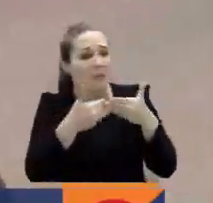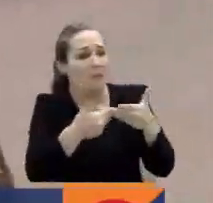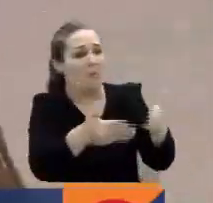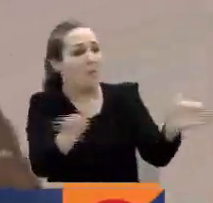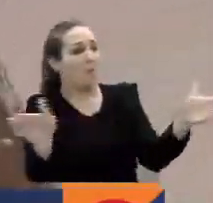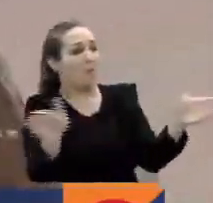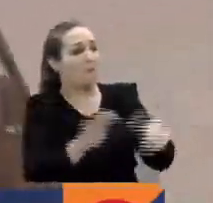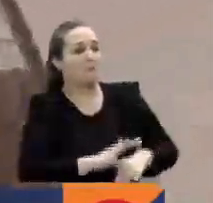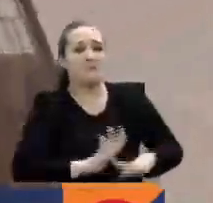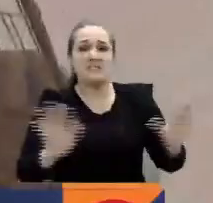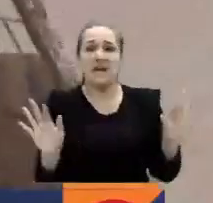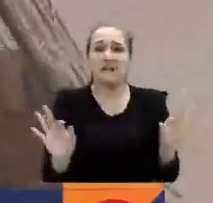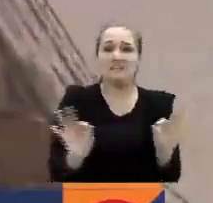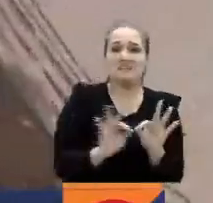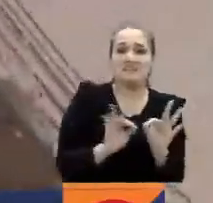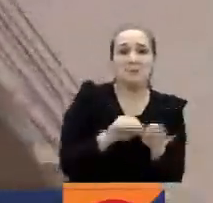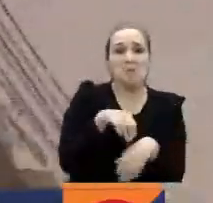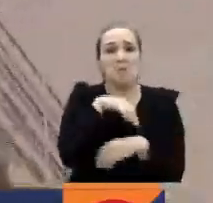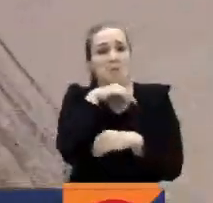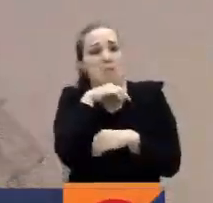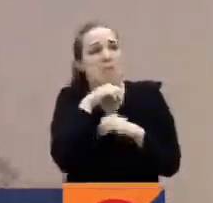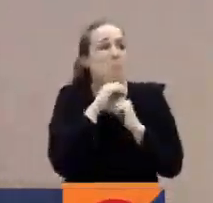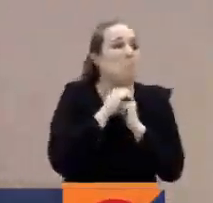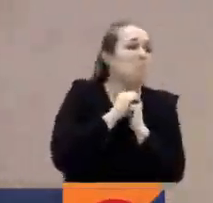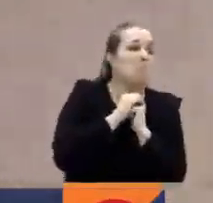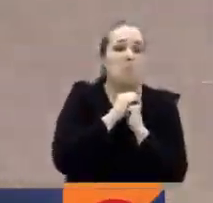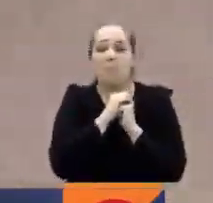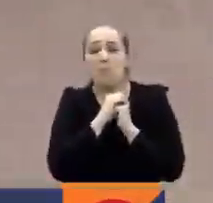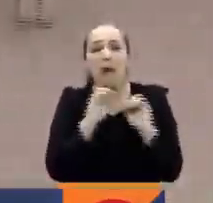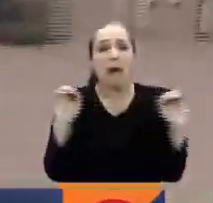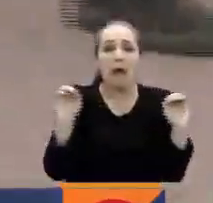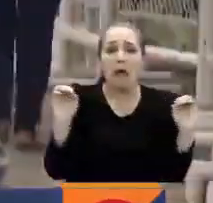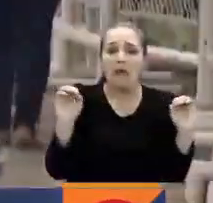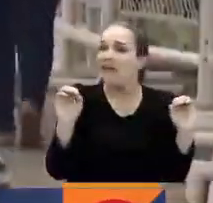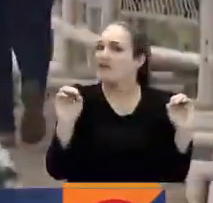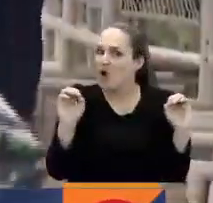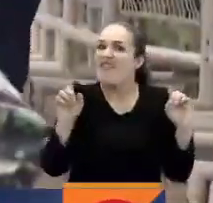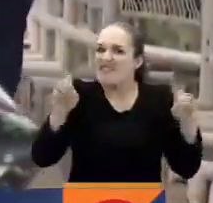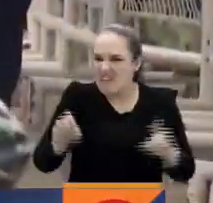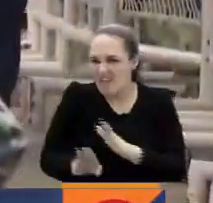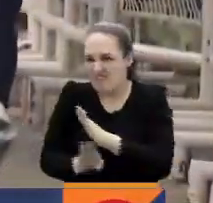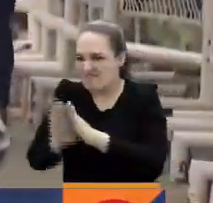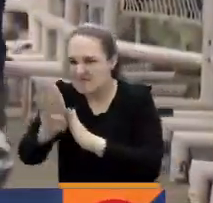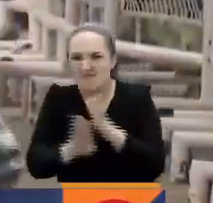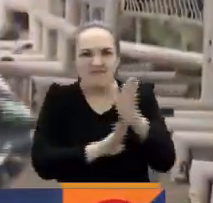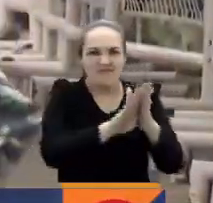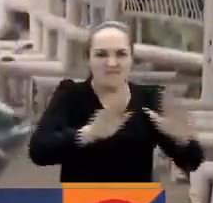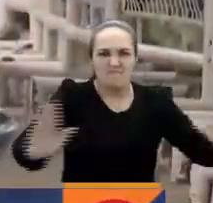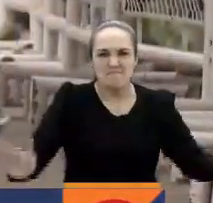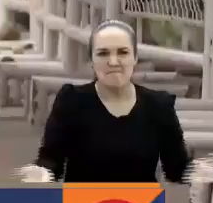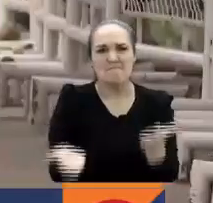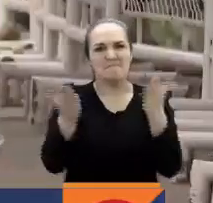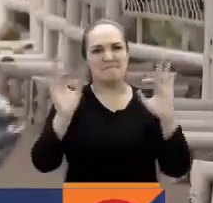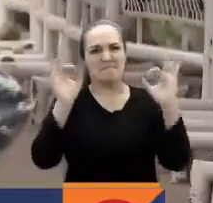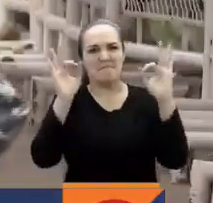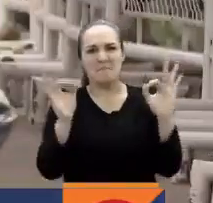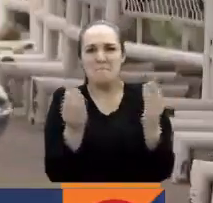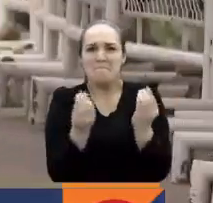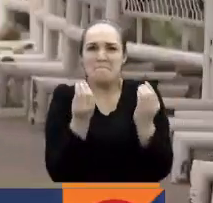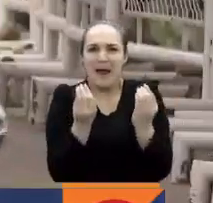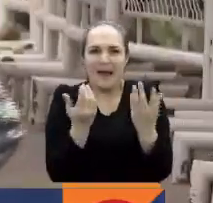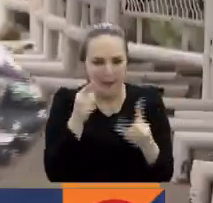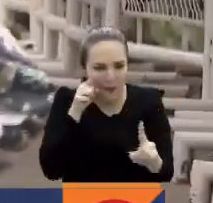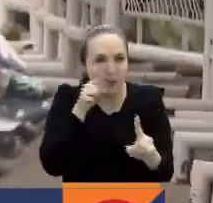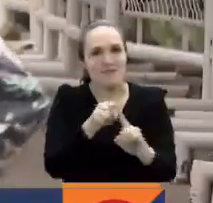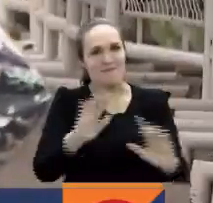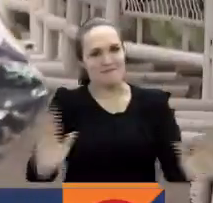apertura de la actividad comercial si no se traduce en bienestar para los habitantes de Cúcuta y de toda la frontera. Ha asegurado